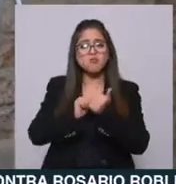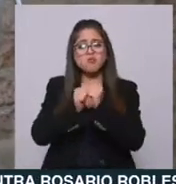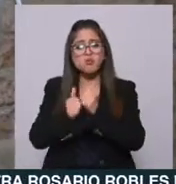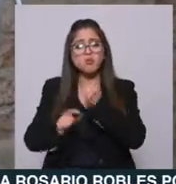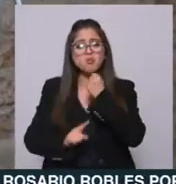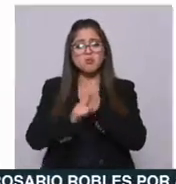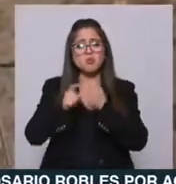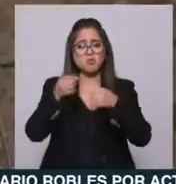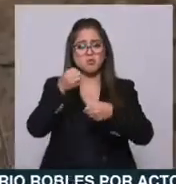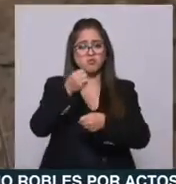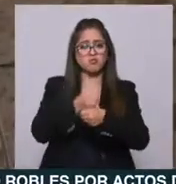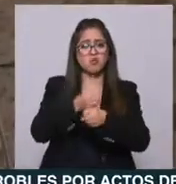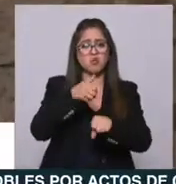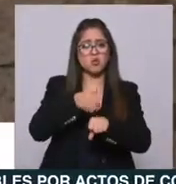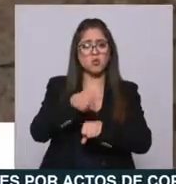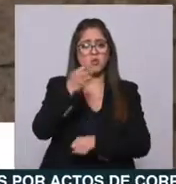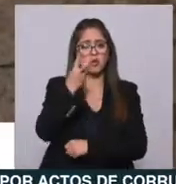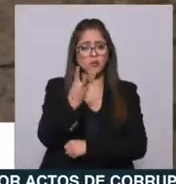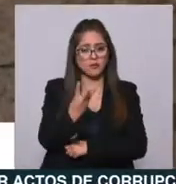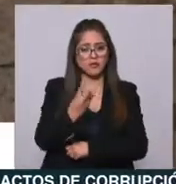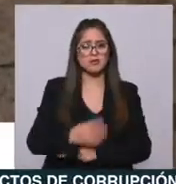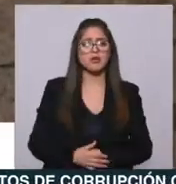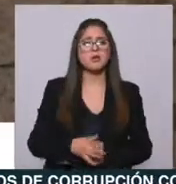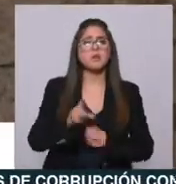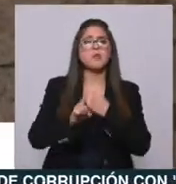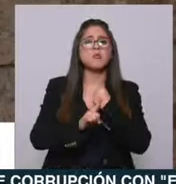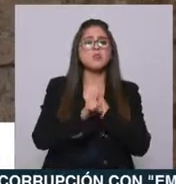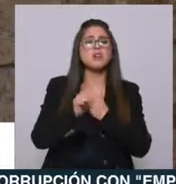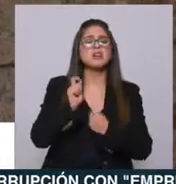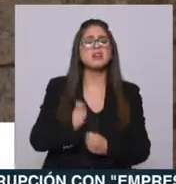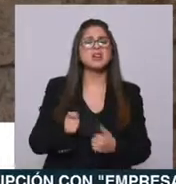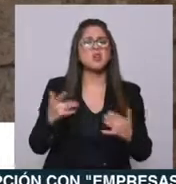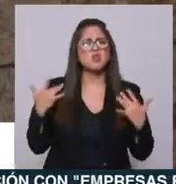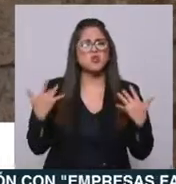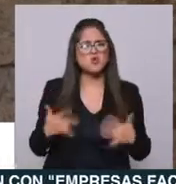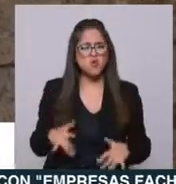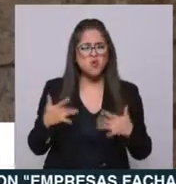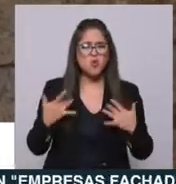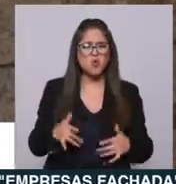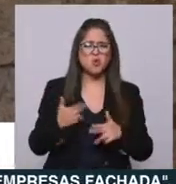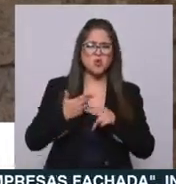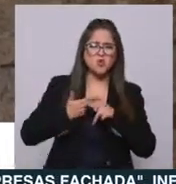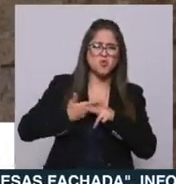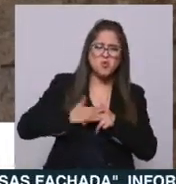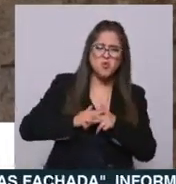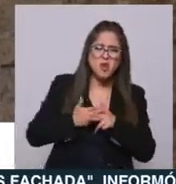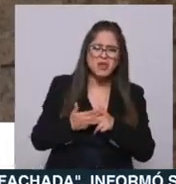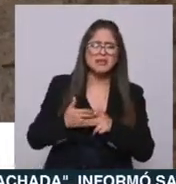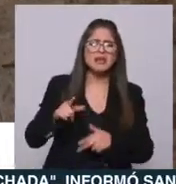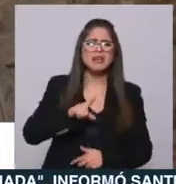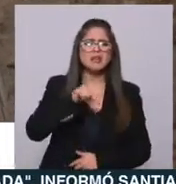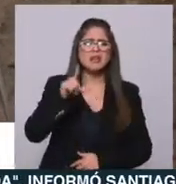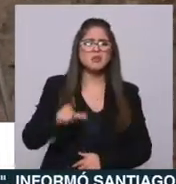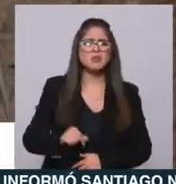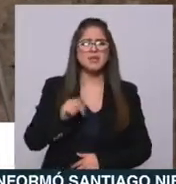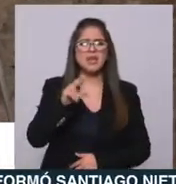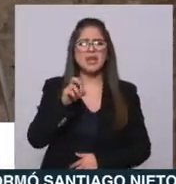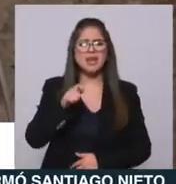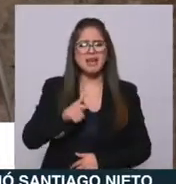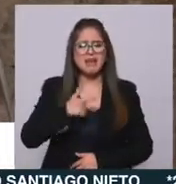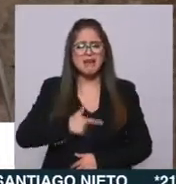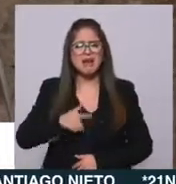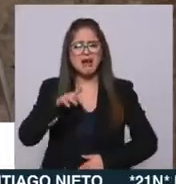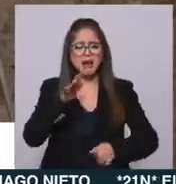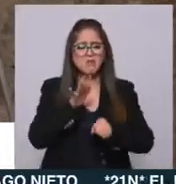lumbar número 3. Las molestias más comunes son el dolor óseo, molestia en los huesos, la falla renal por las proteínas que se